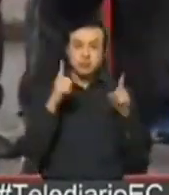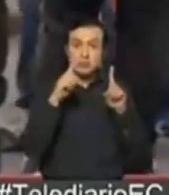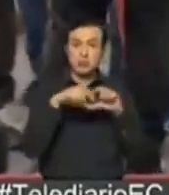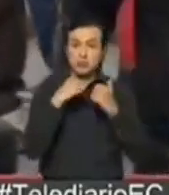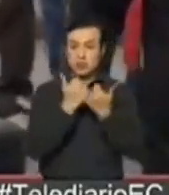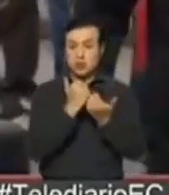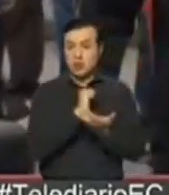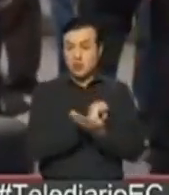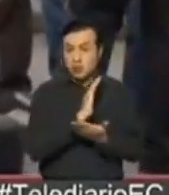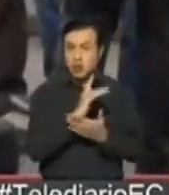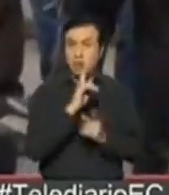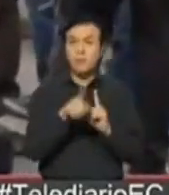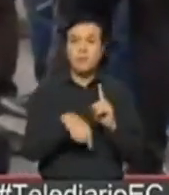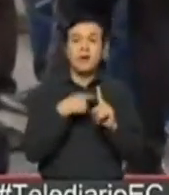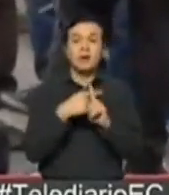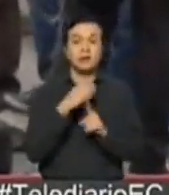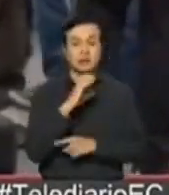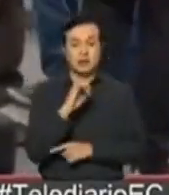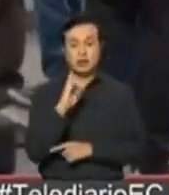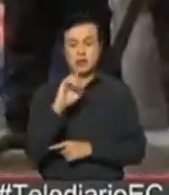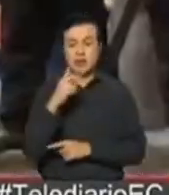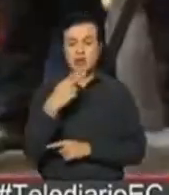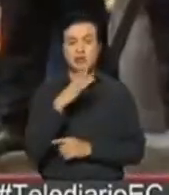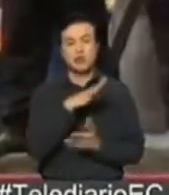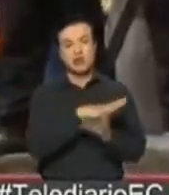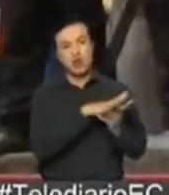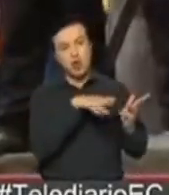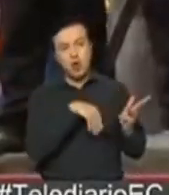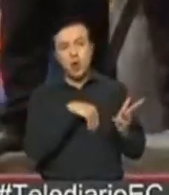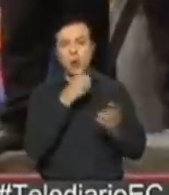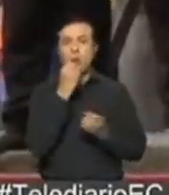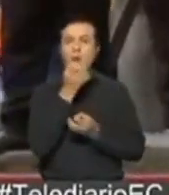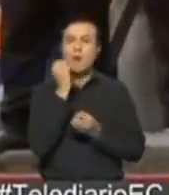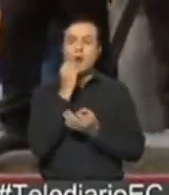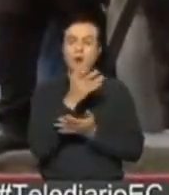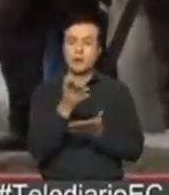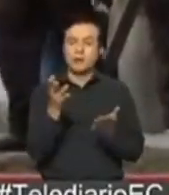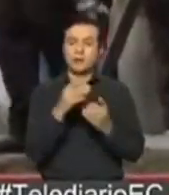Asamblea, así como por la Comisión Interamericana de Derechos Humanos. Alex Llanos, Medios Públicos.